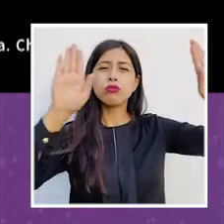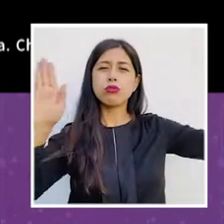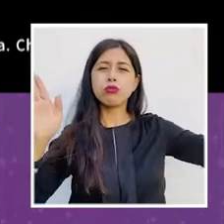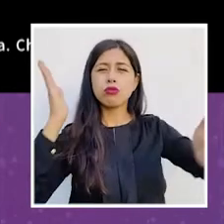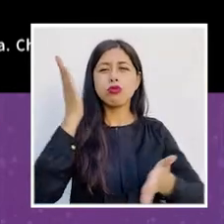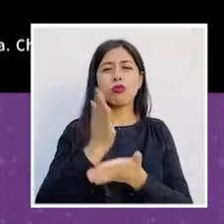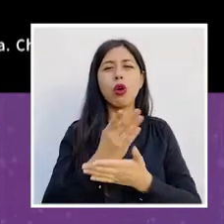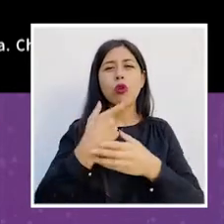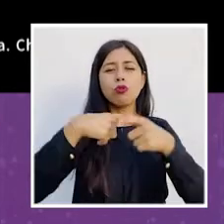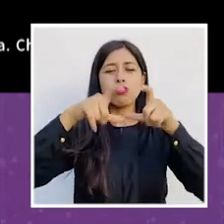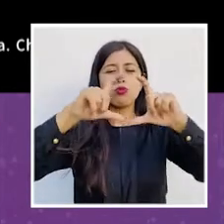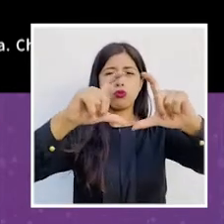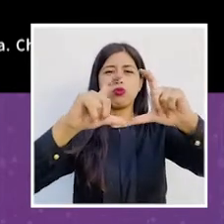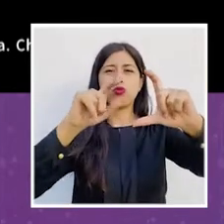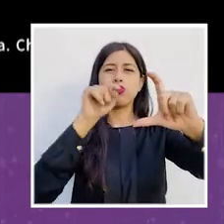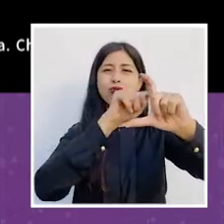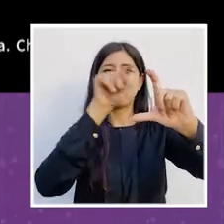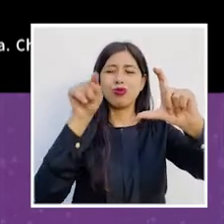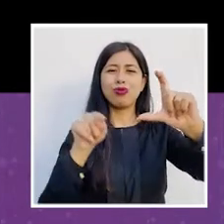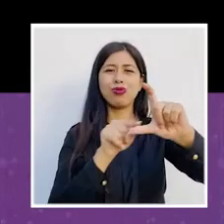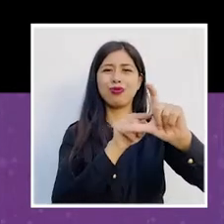cielo, rodeado de su corona solar.